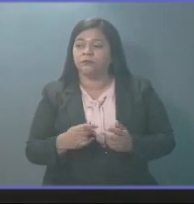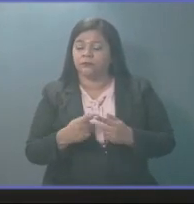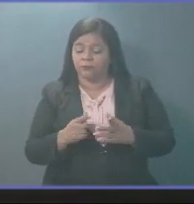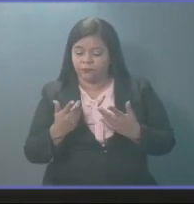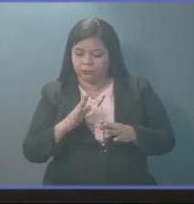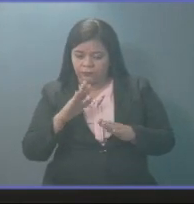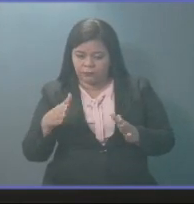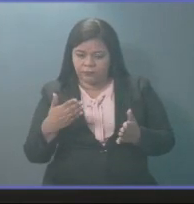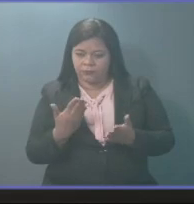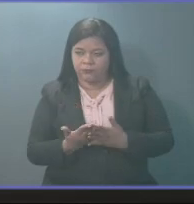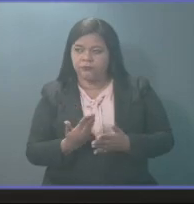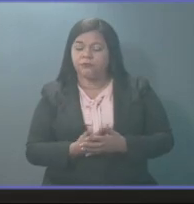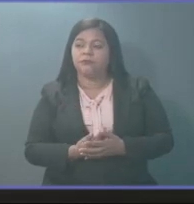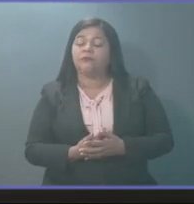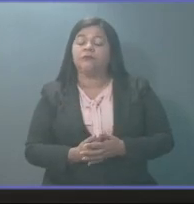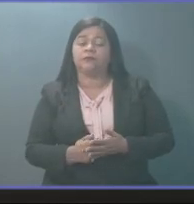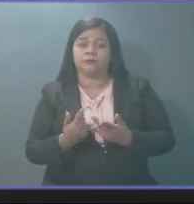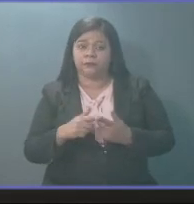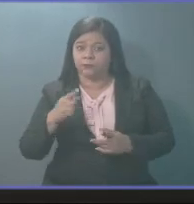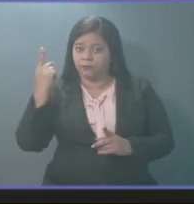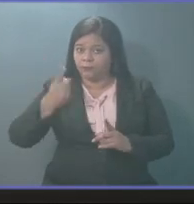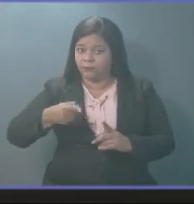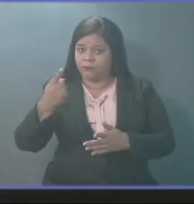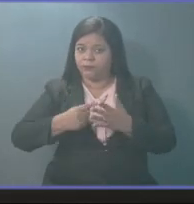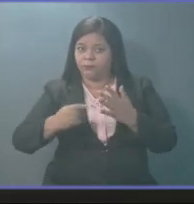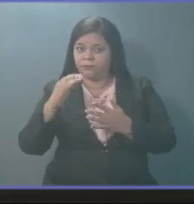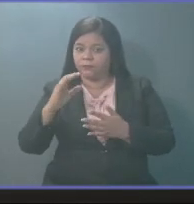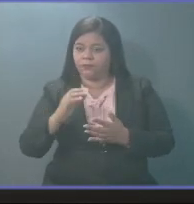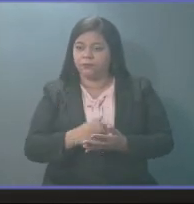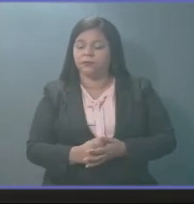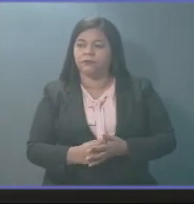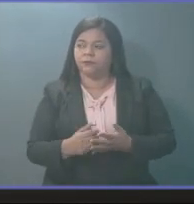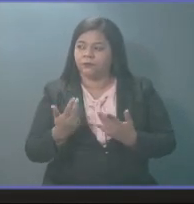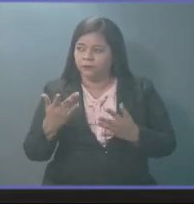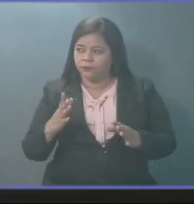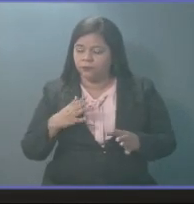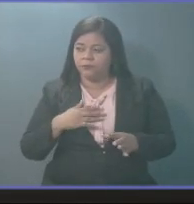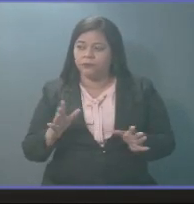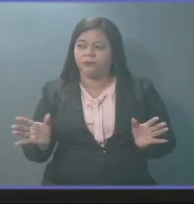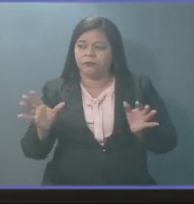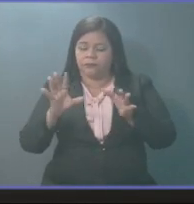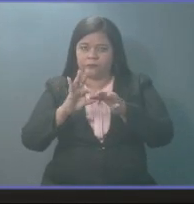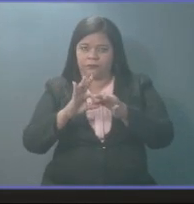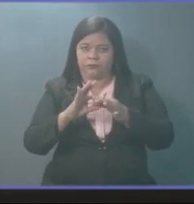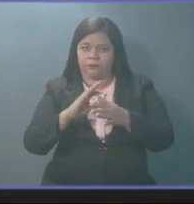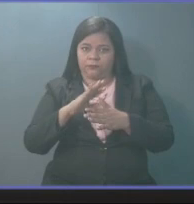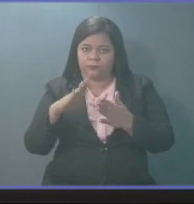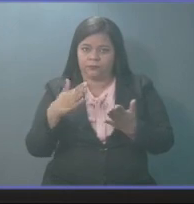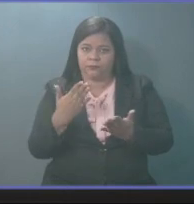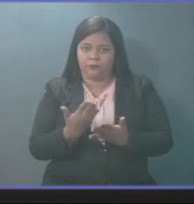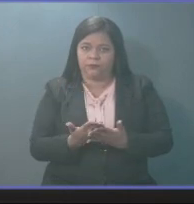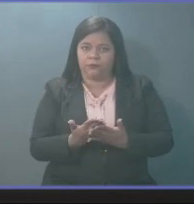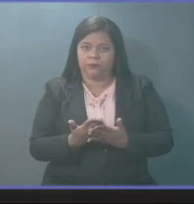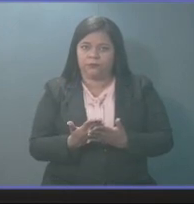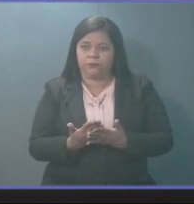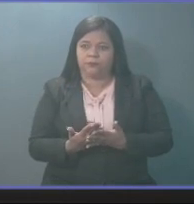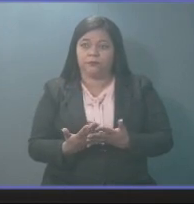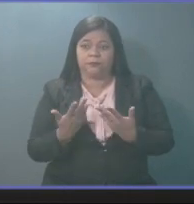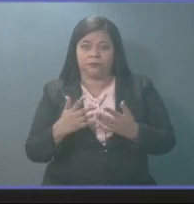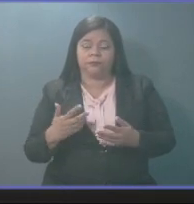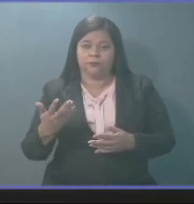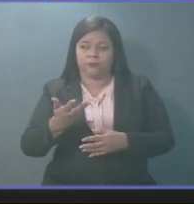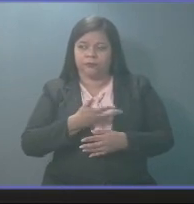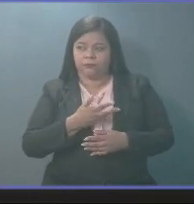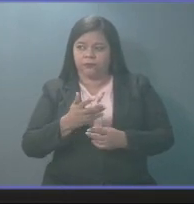estamos cumpliendo con el mandato constitucional relacionado a que el Estado dará